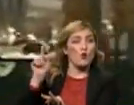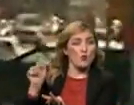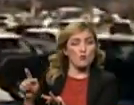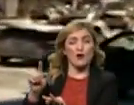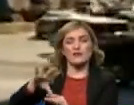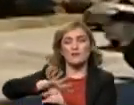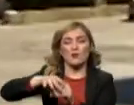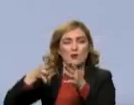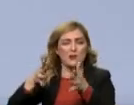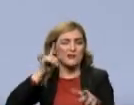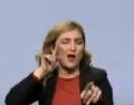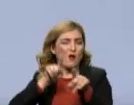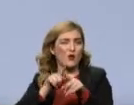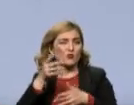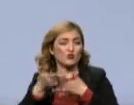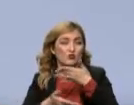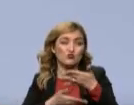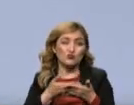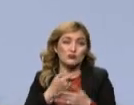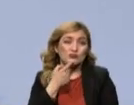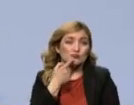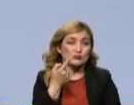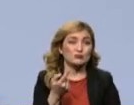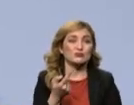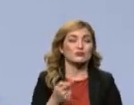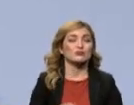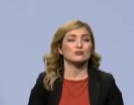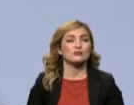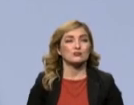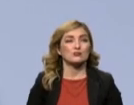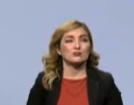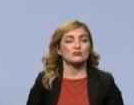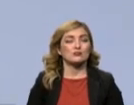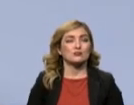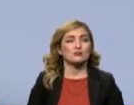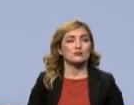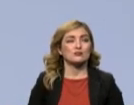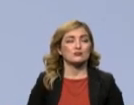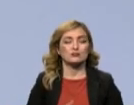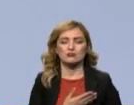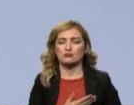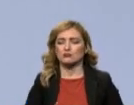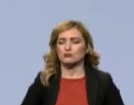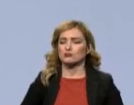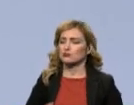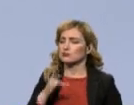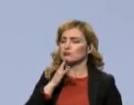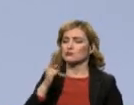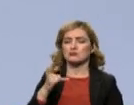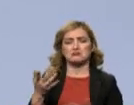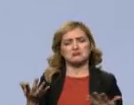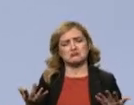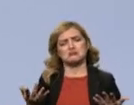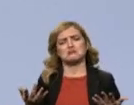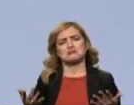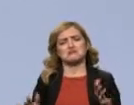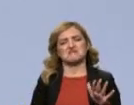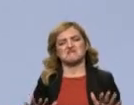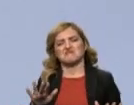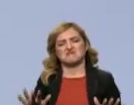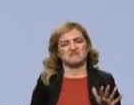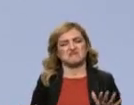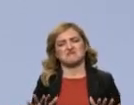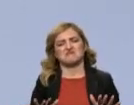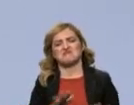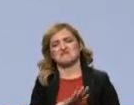comerciales más duraderos, descartó que se trate de un TLC. La posición del presidente de los Estados Unidos, de su gobierno, es más bien bastante escéptica